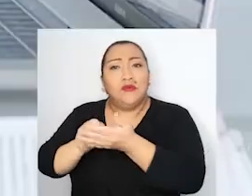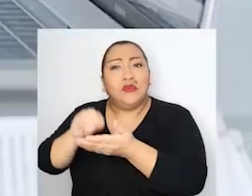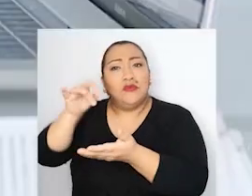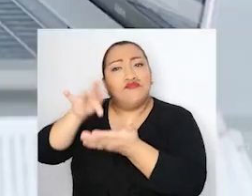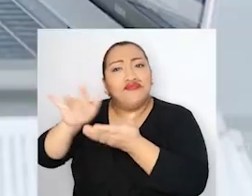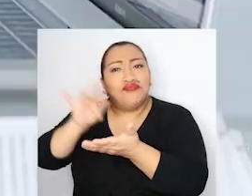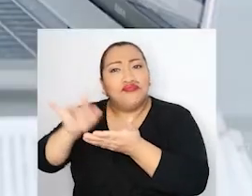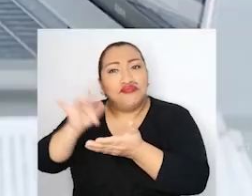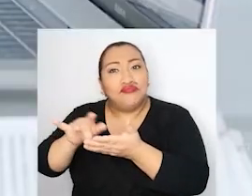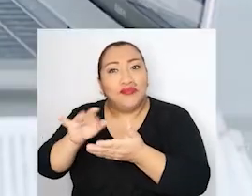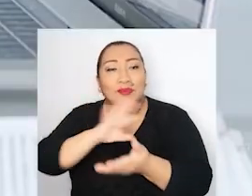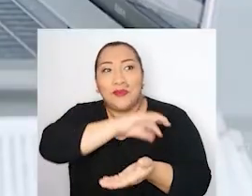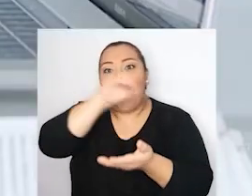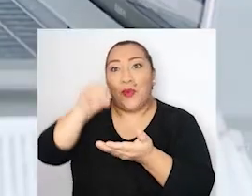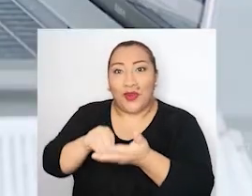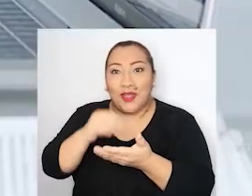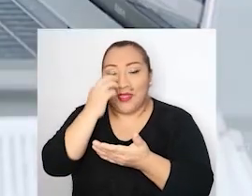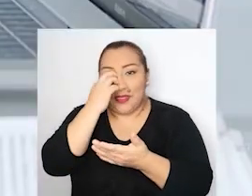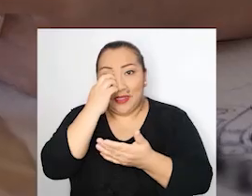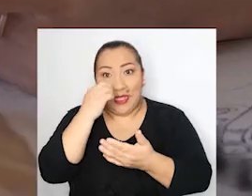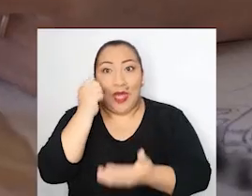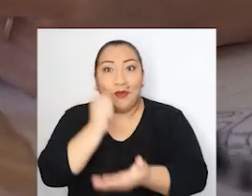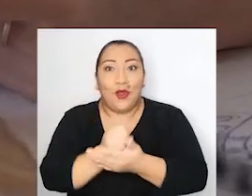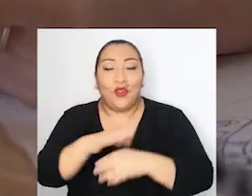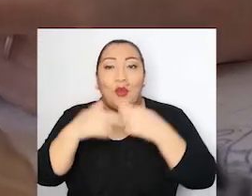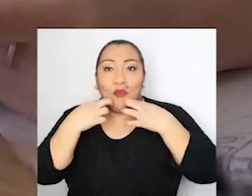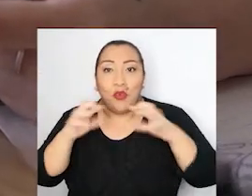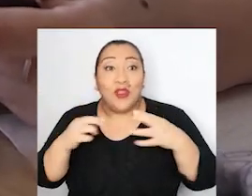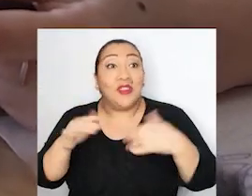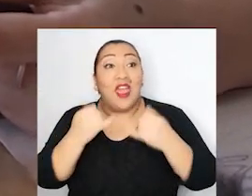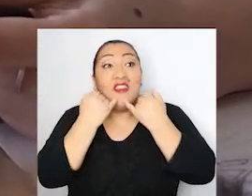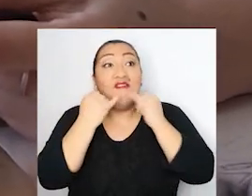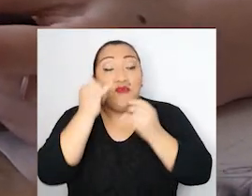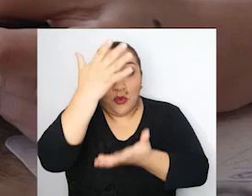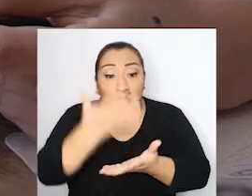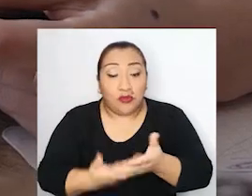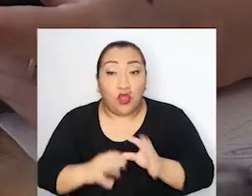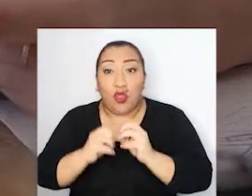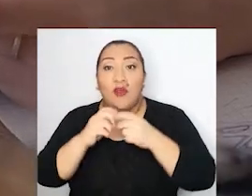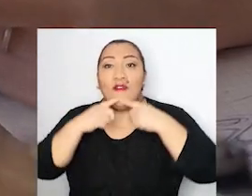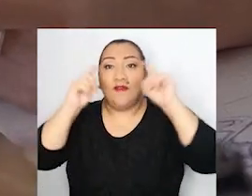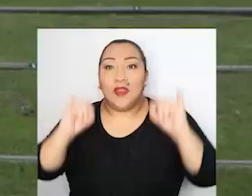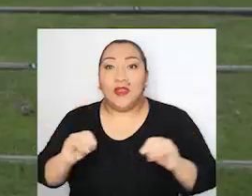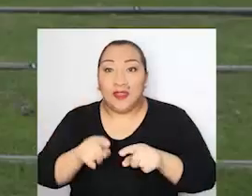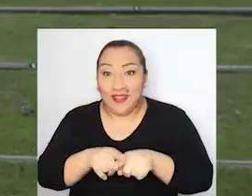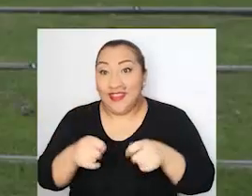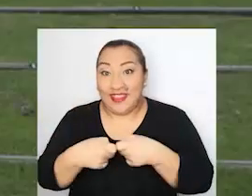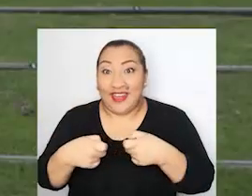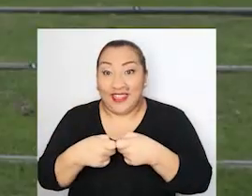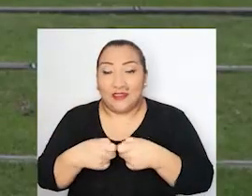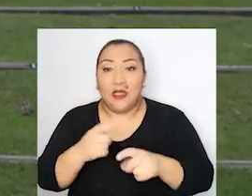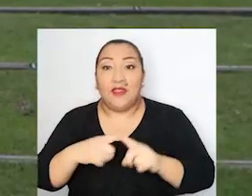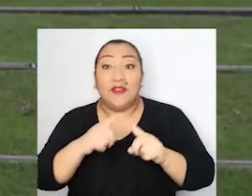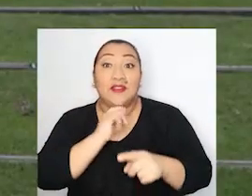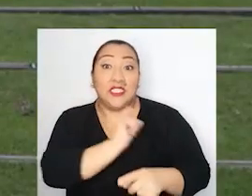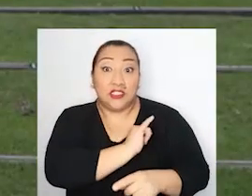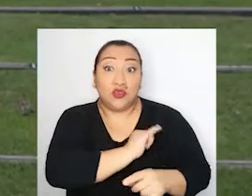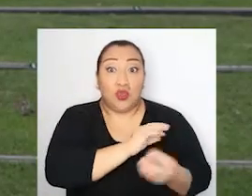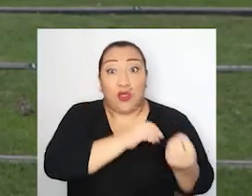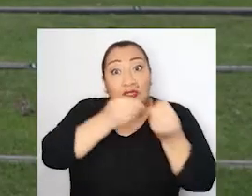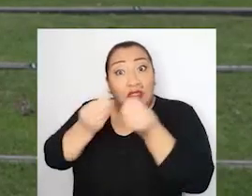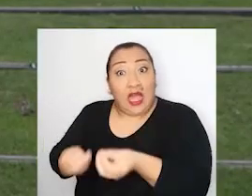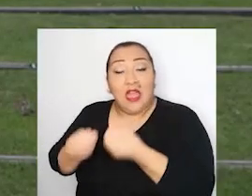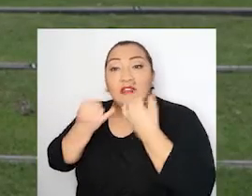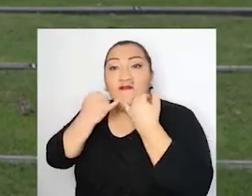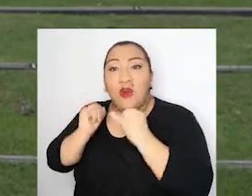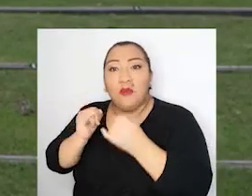un aplicativo informático para registrar, aprobar y publicar la información de manera virtual. Las entidades obligadas a registrar